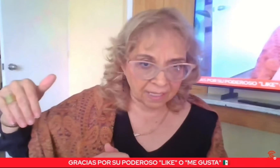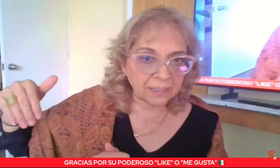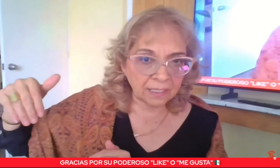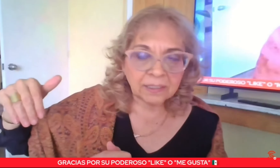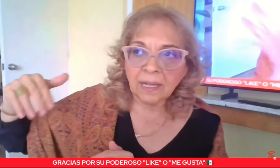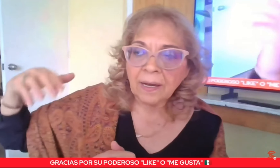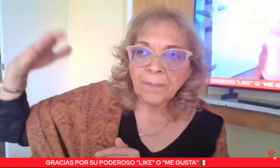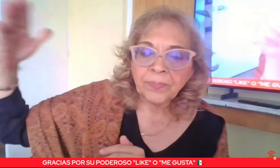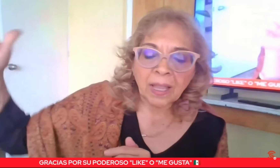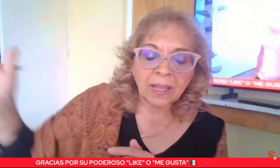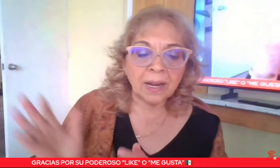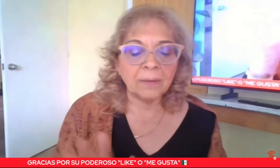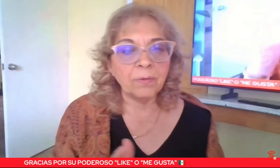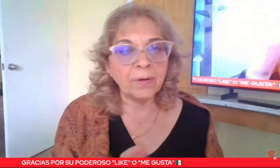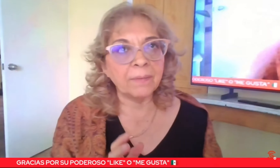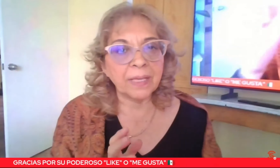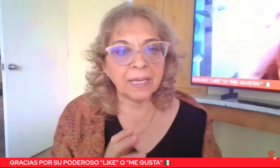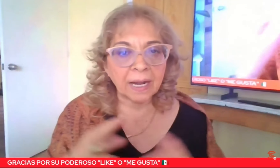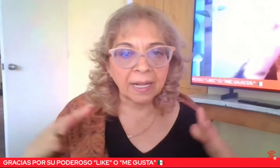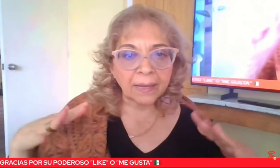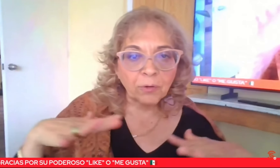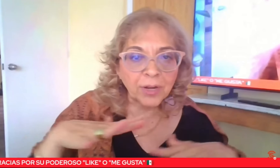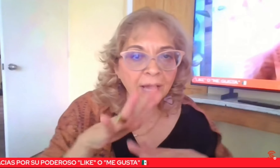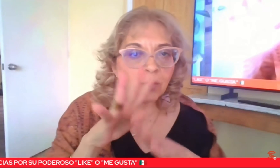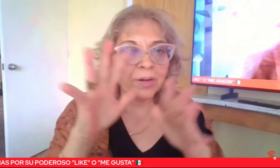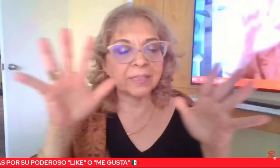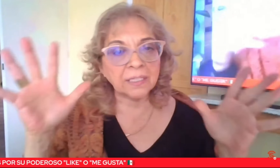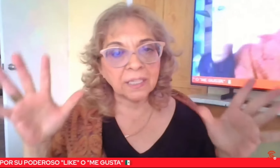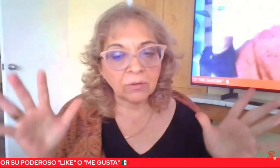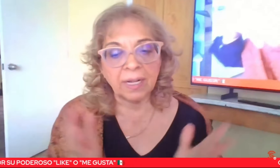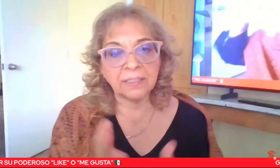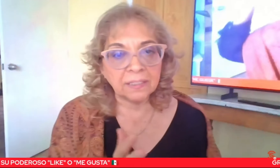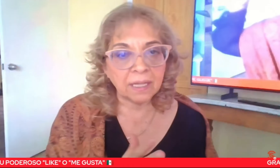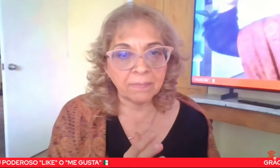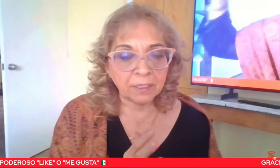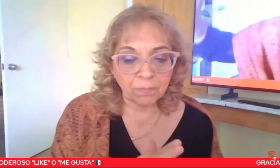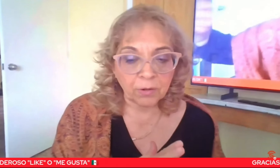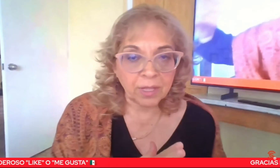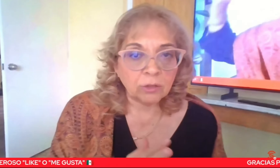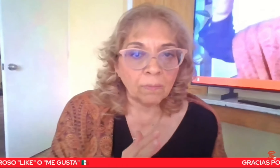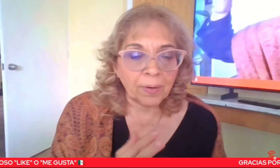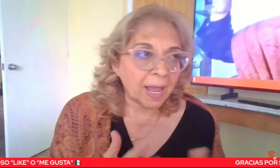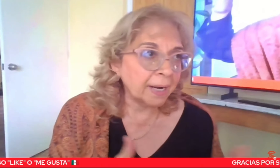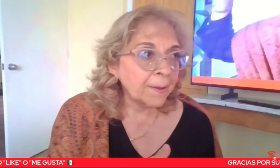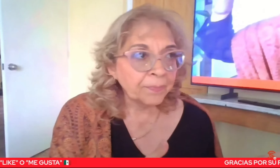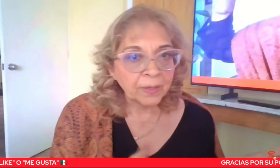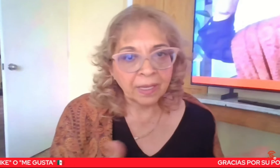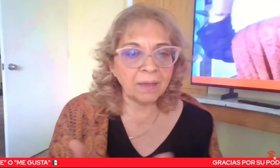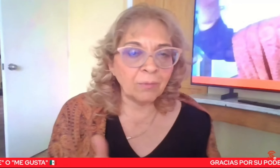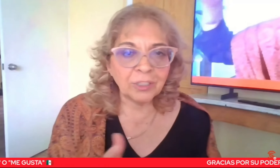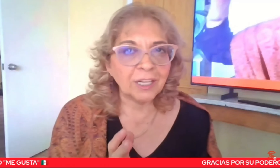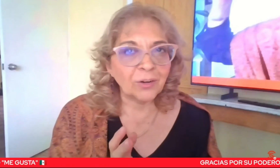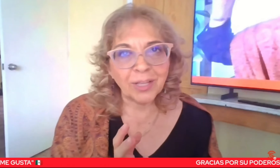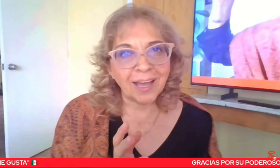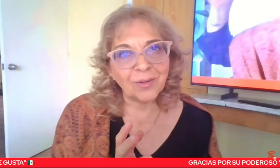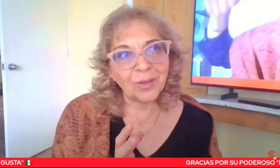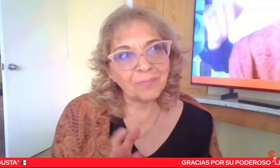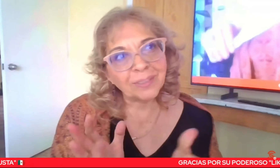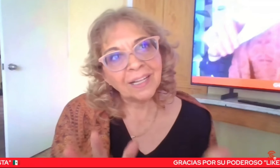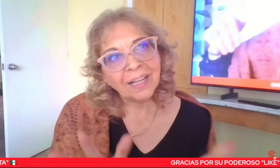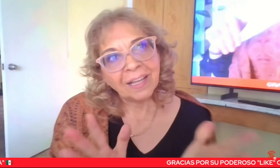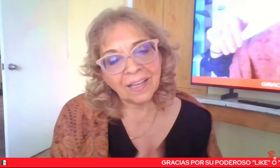que existen en la República Mexicana y que podrían conectarse en un gran sistema. Es un proyecto, un plan que hemos desarrollado